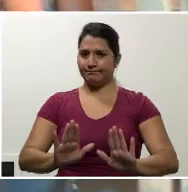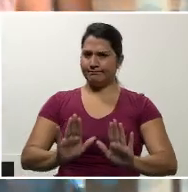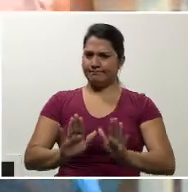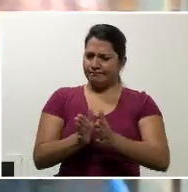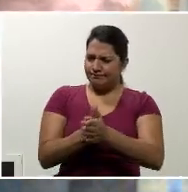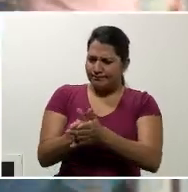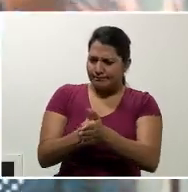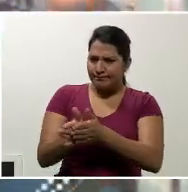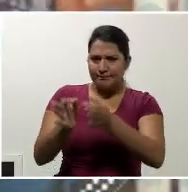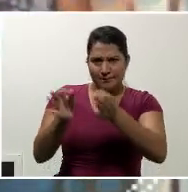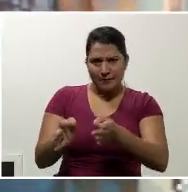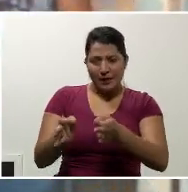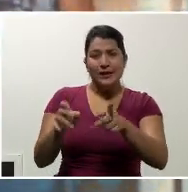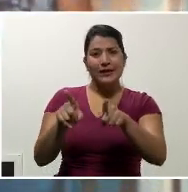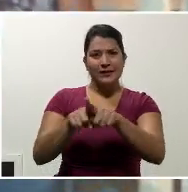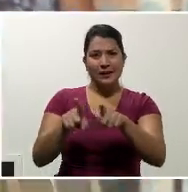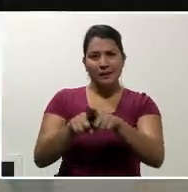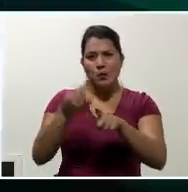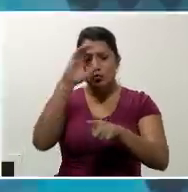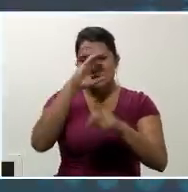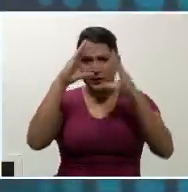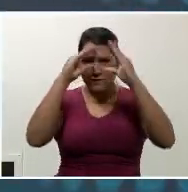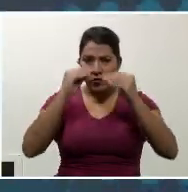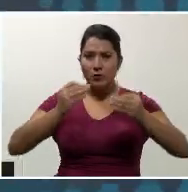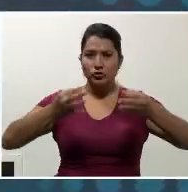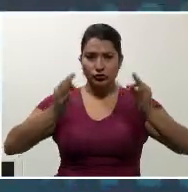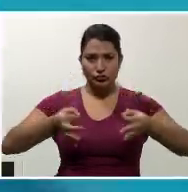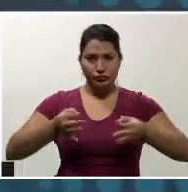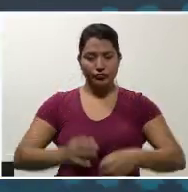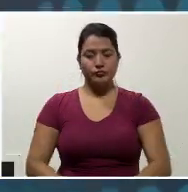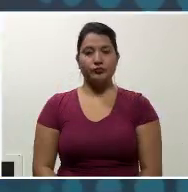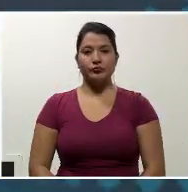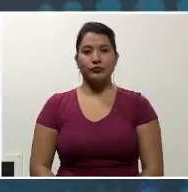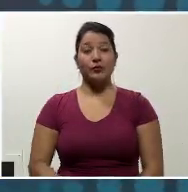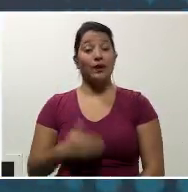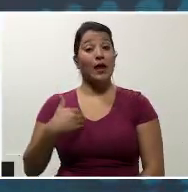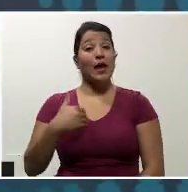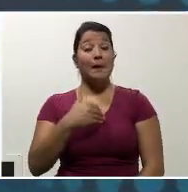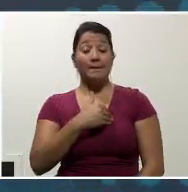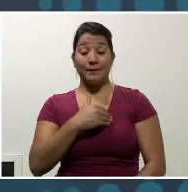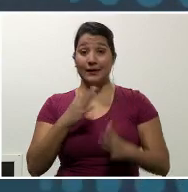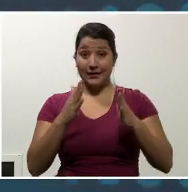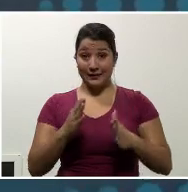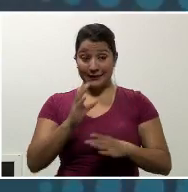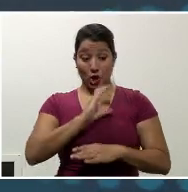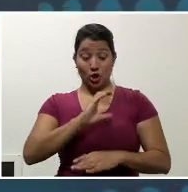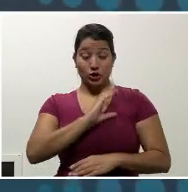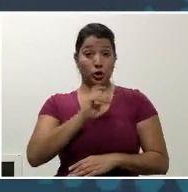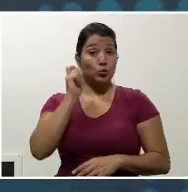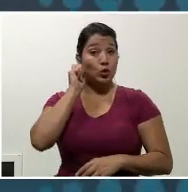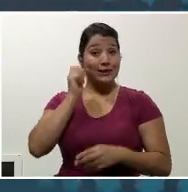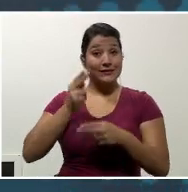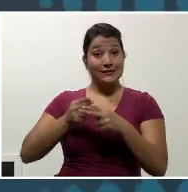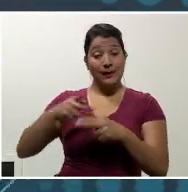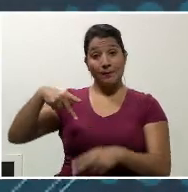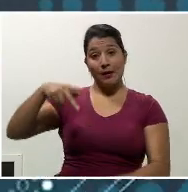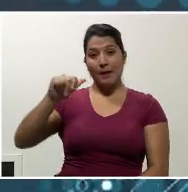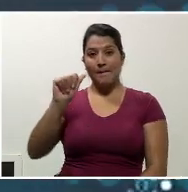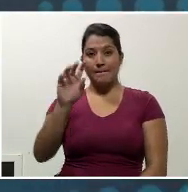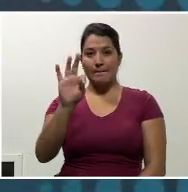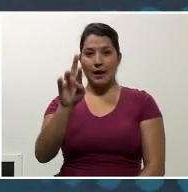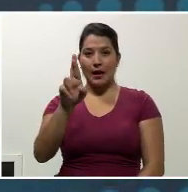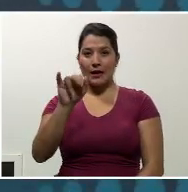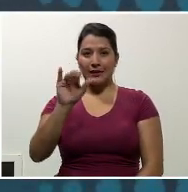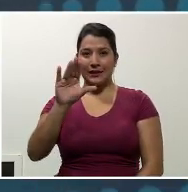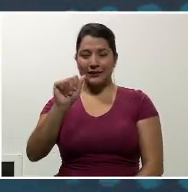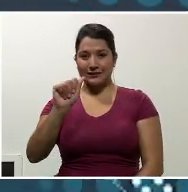de manos e informarse en sitios oficiales. La ministra de la Condición de la Mujer, Patricia Mora, renunció a su inmunidad,